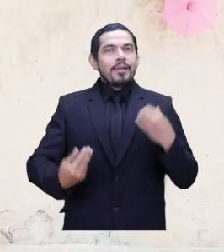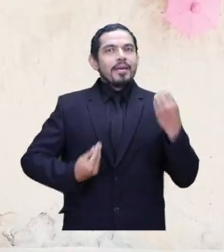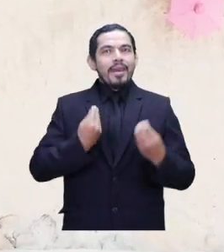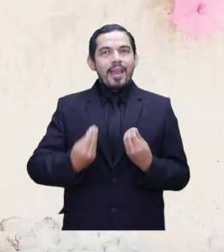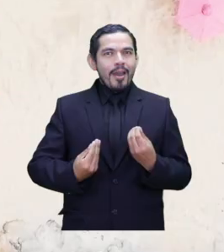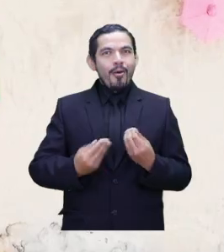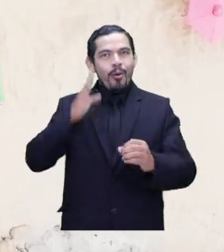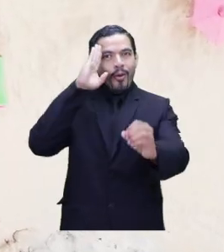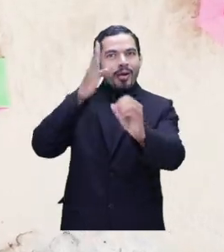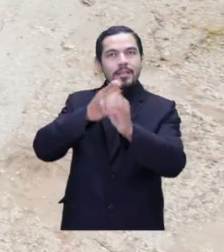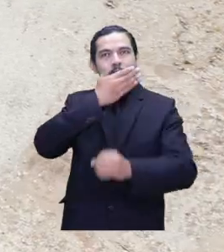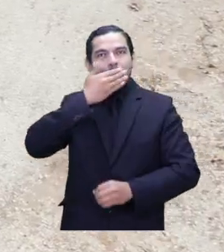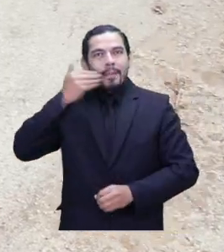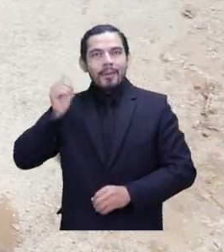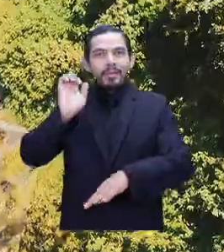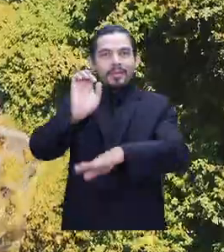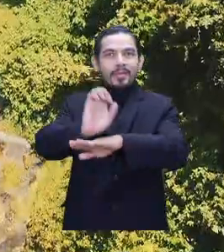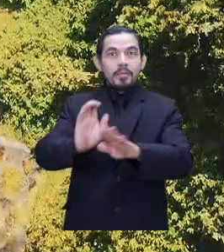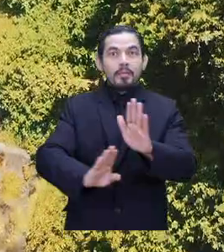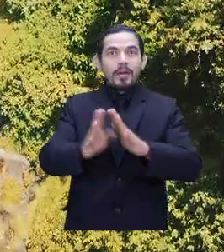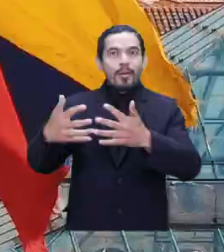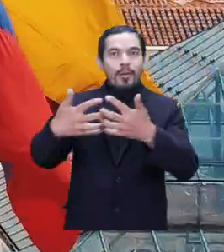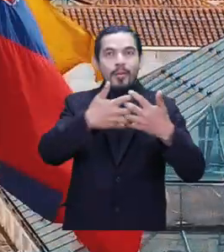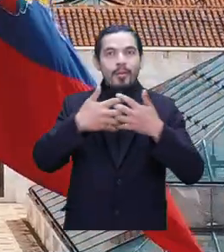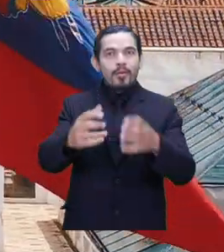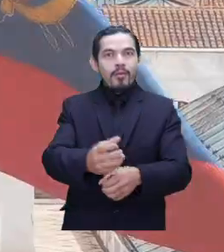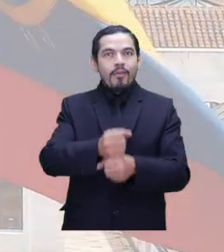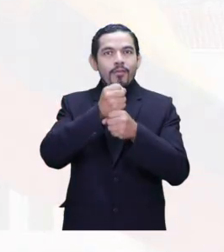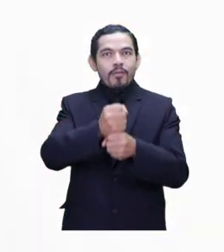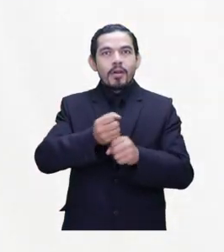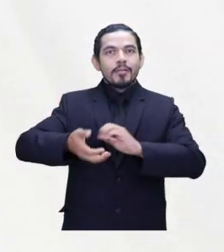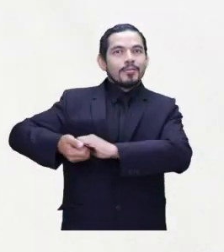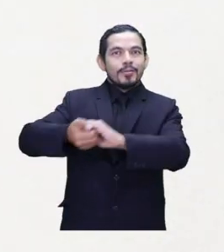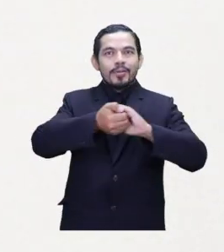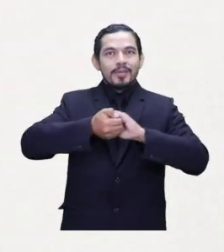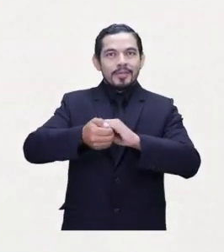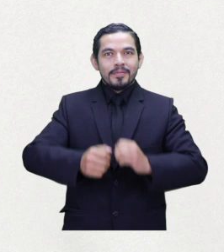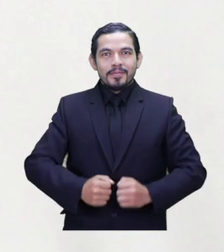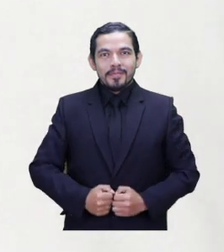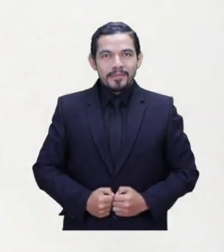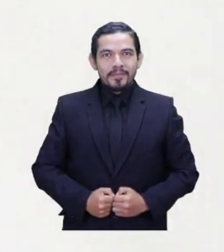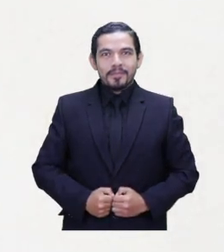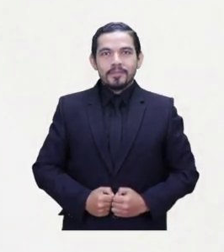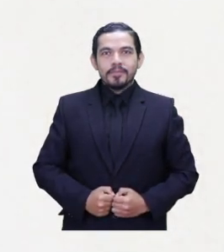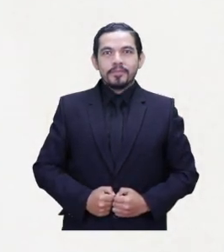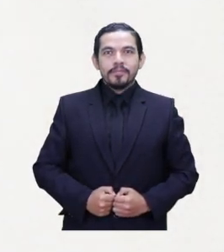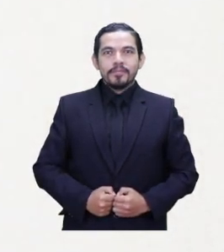construir un mejor Ecuador, unido, fuerte y solidario. Presidencia del Ecuador.